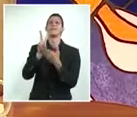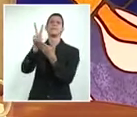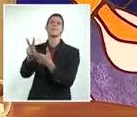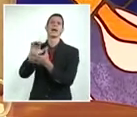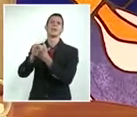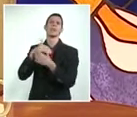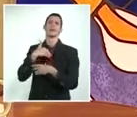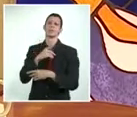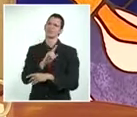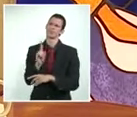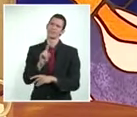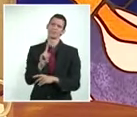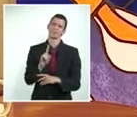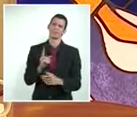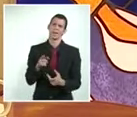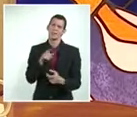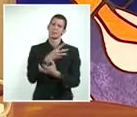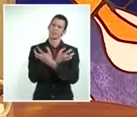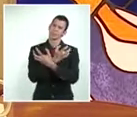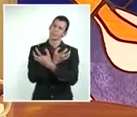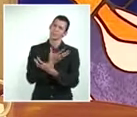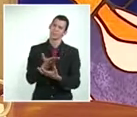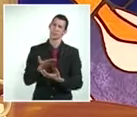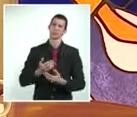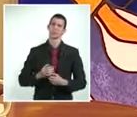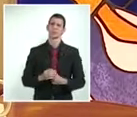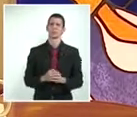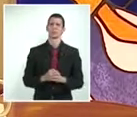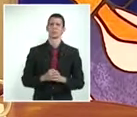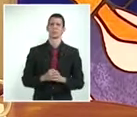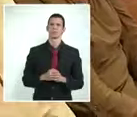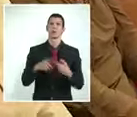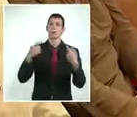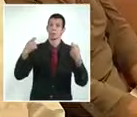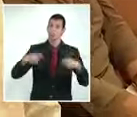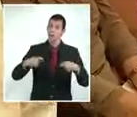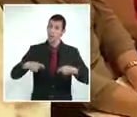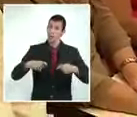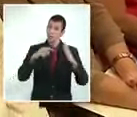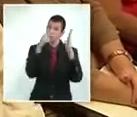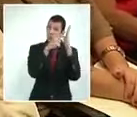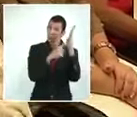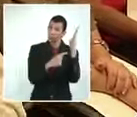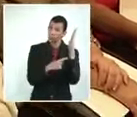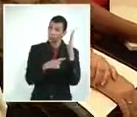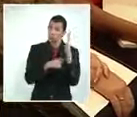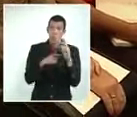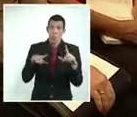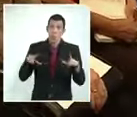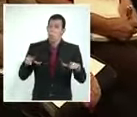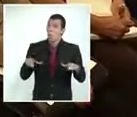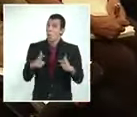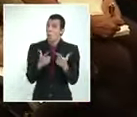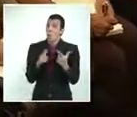demás. Marrero Cruz reiteró que las medidas son de estricto cumplimiento porque deciden en la vida de las